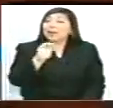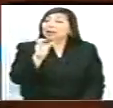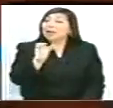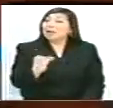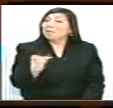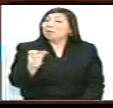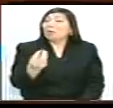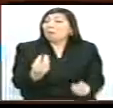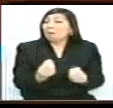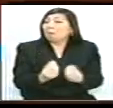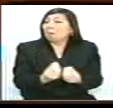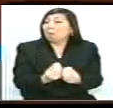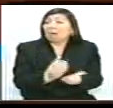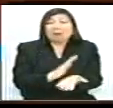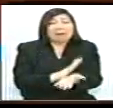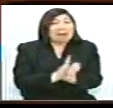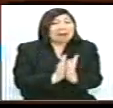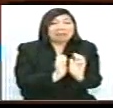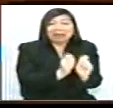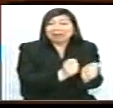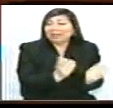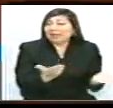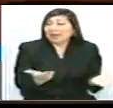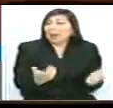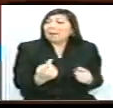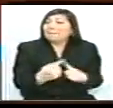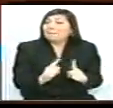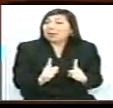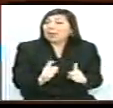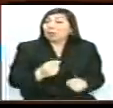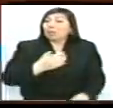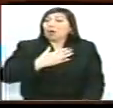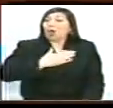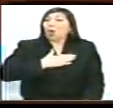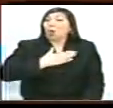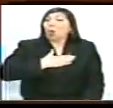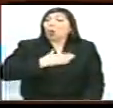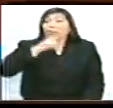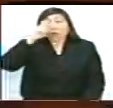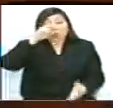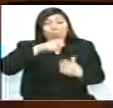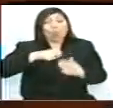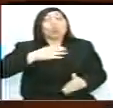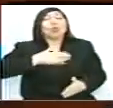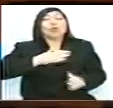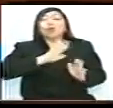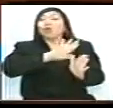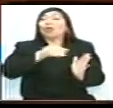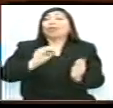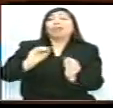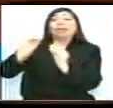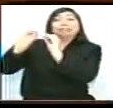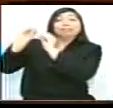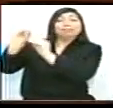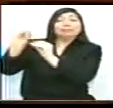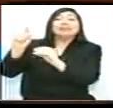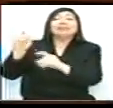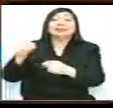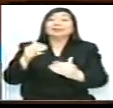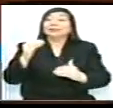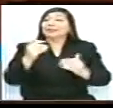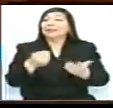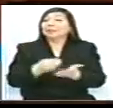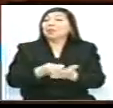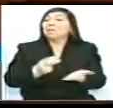trabajadores, poco o casi nada. Pero para los patrones, para los empresarios, todo. Desde luego,